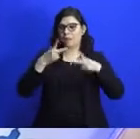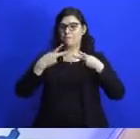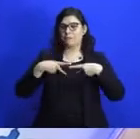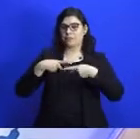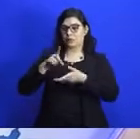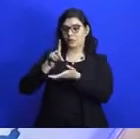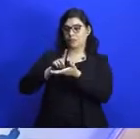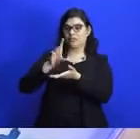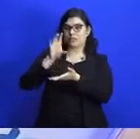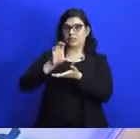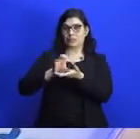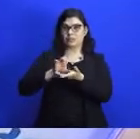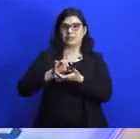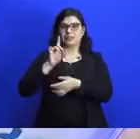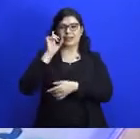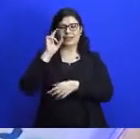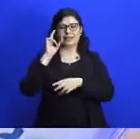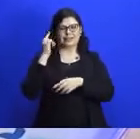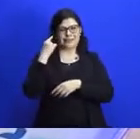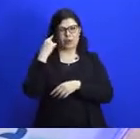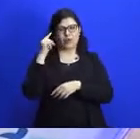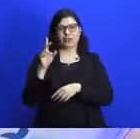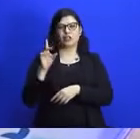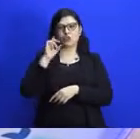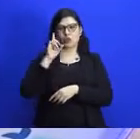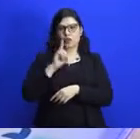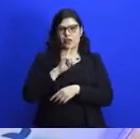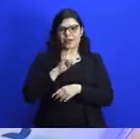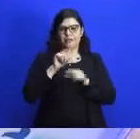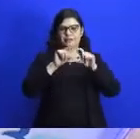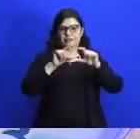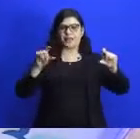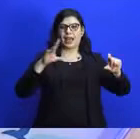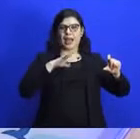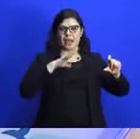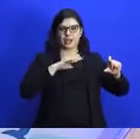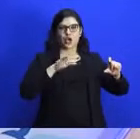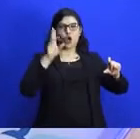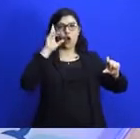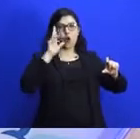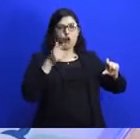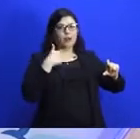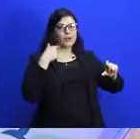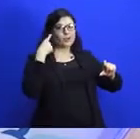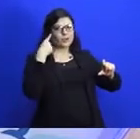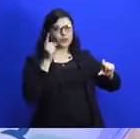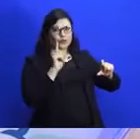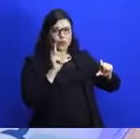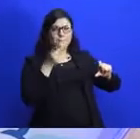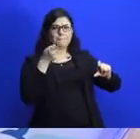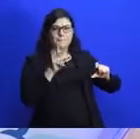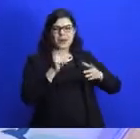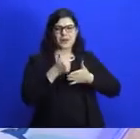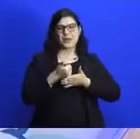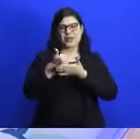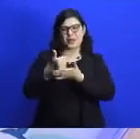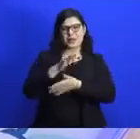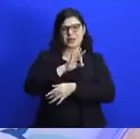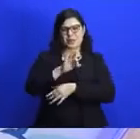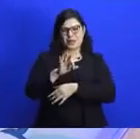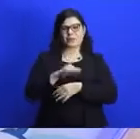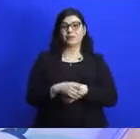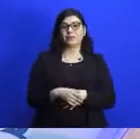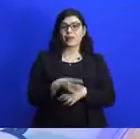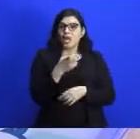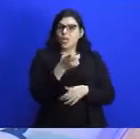discapacidad auditiva con la leyenda: hola, no te puedo escuchar, pero sí te puedo ayudar. Con esto,